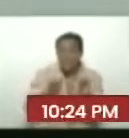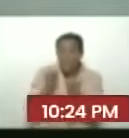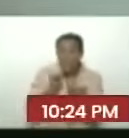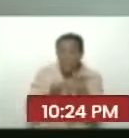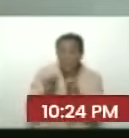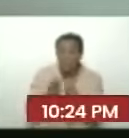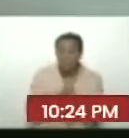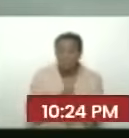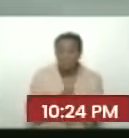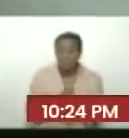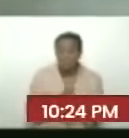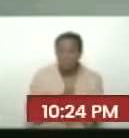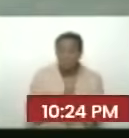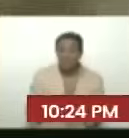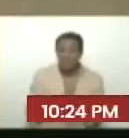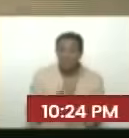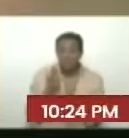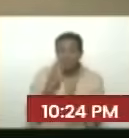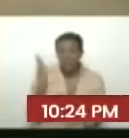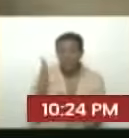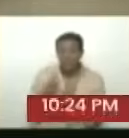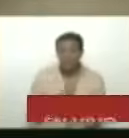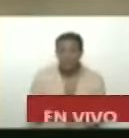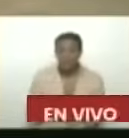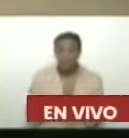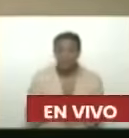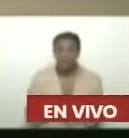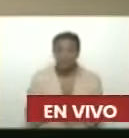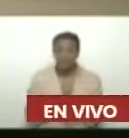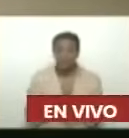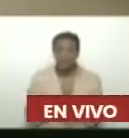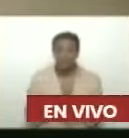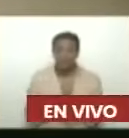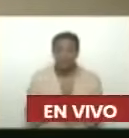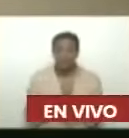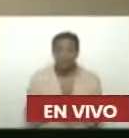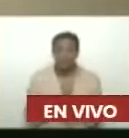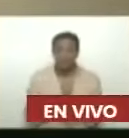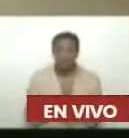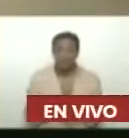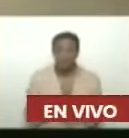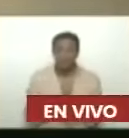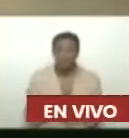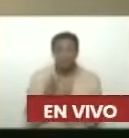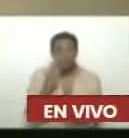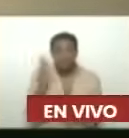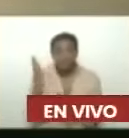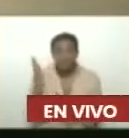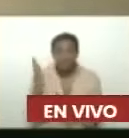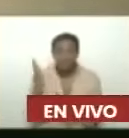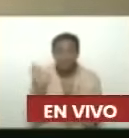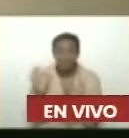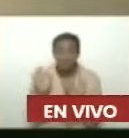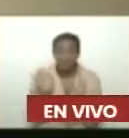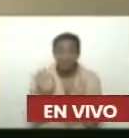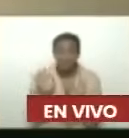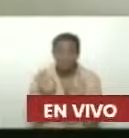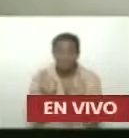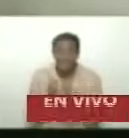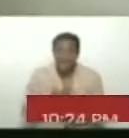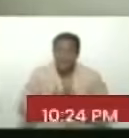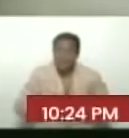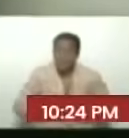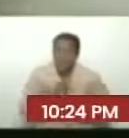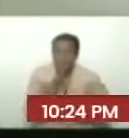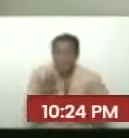unos boglin, las cucharillas de la abuela. ¿Ese eres tú? Ay, sí, mira. Mira, vale, mira. Así